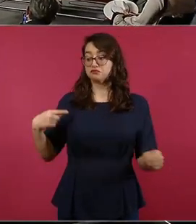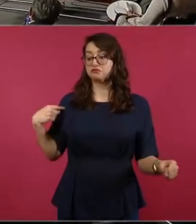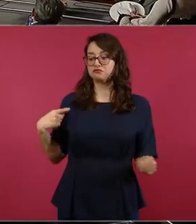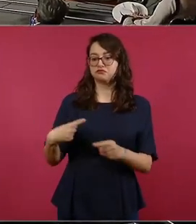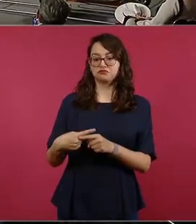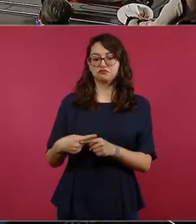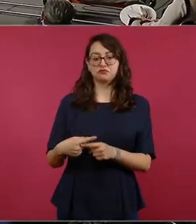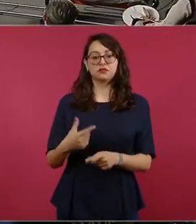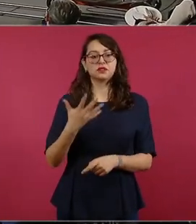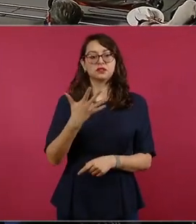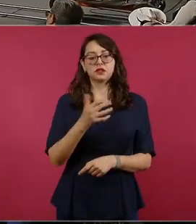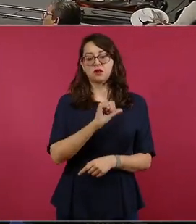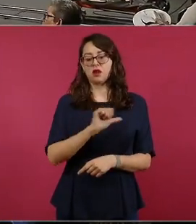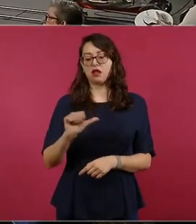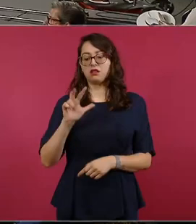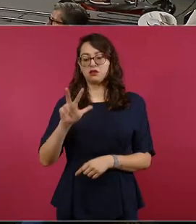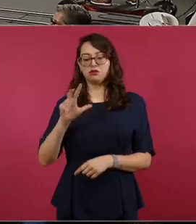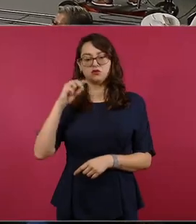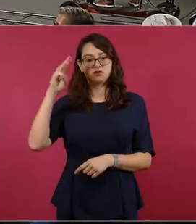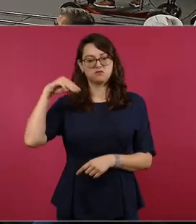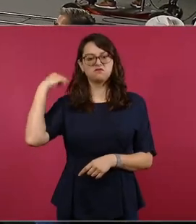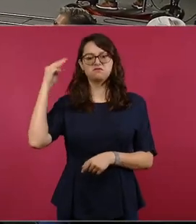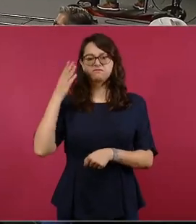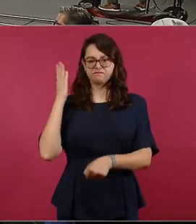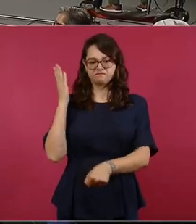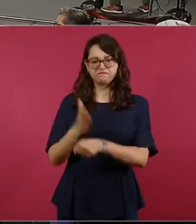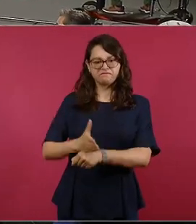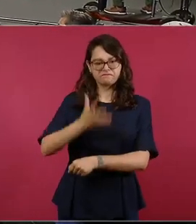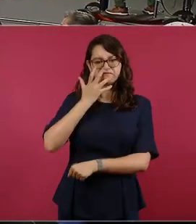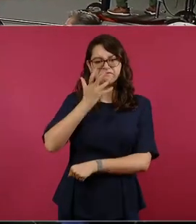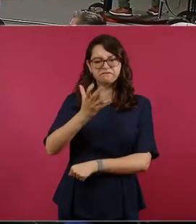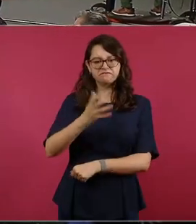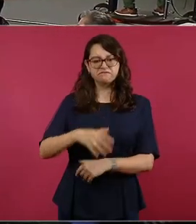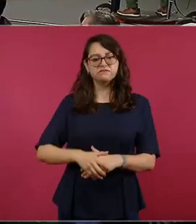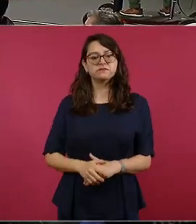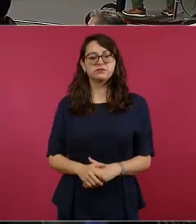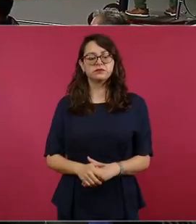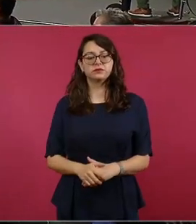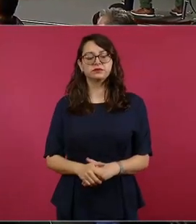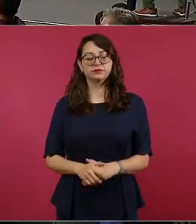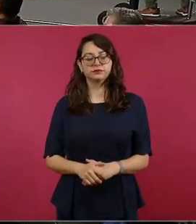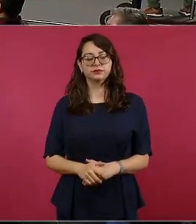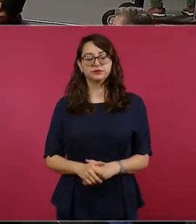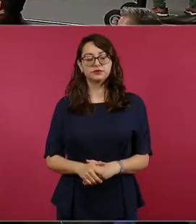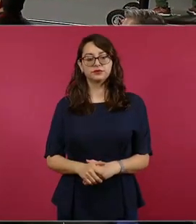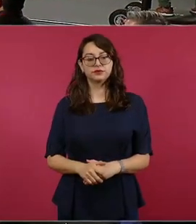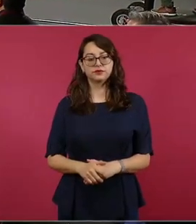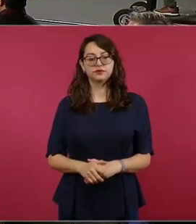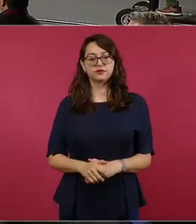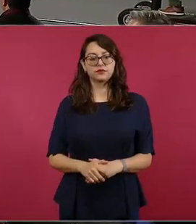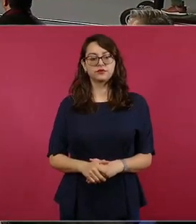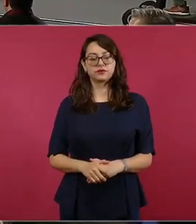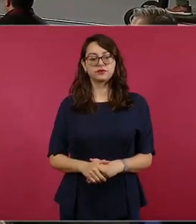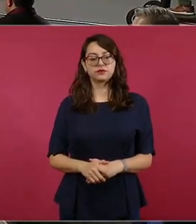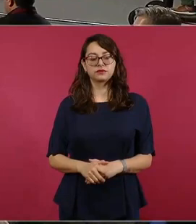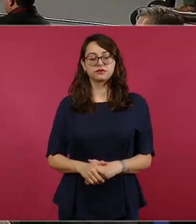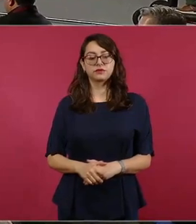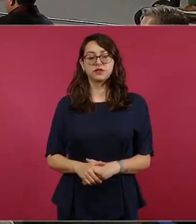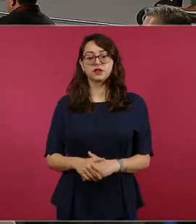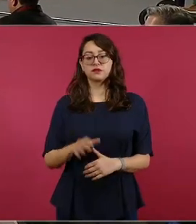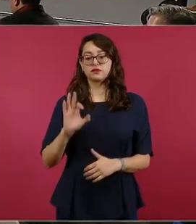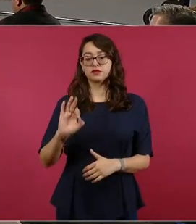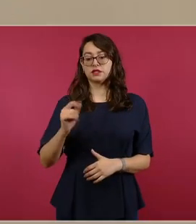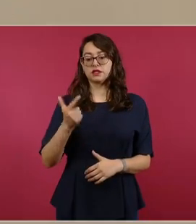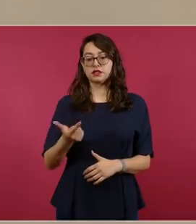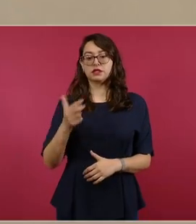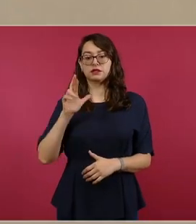5 al 18 de marzo. Adelante. Tenemos cuatro extradiciones realizadas, tres realizadas por la Fiscalía General